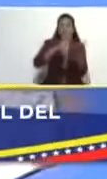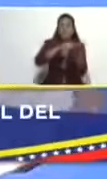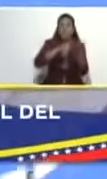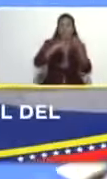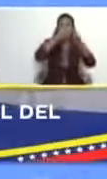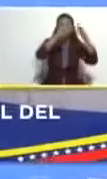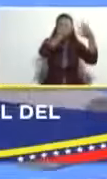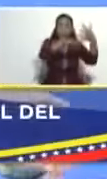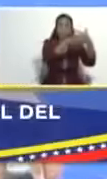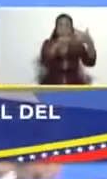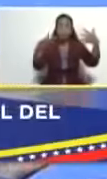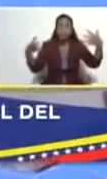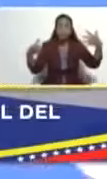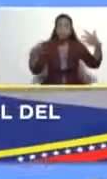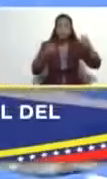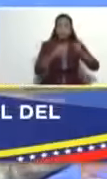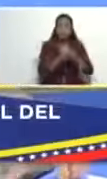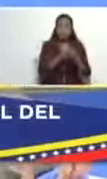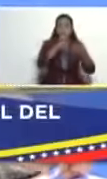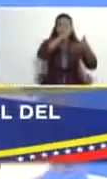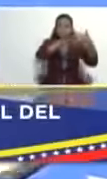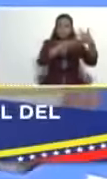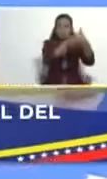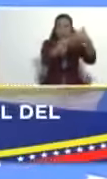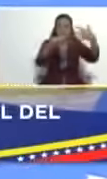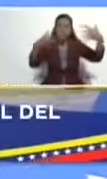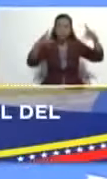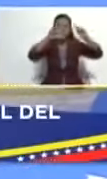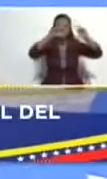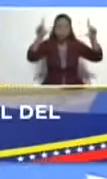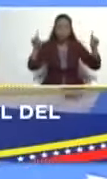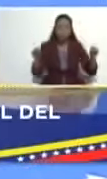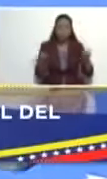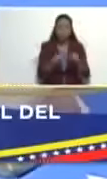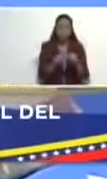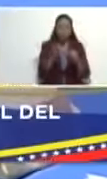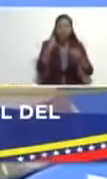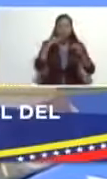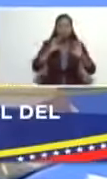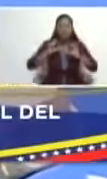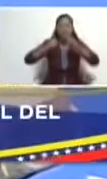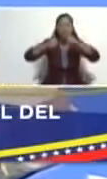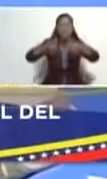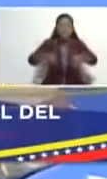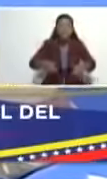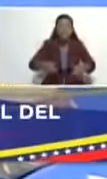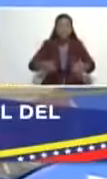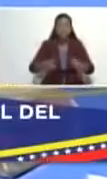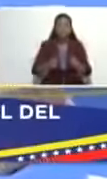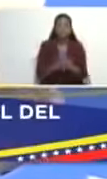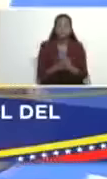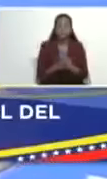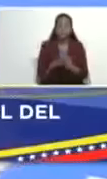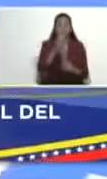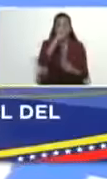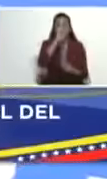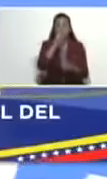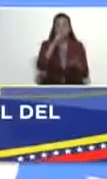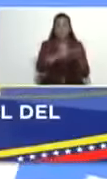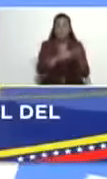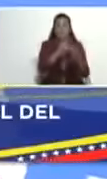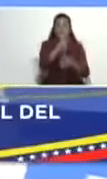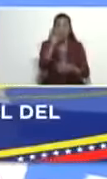a decir la tabla. Ya les voy a decir, miren, cuando ingresó en el año